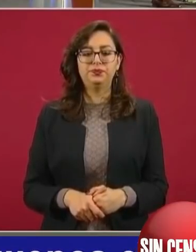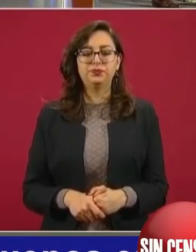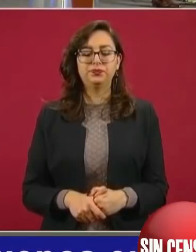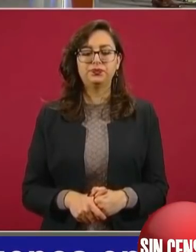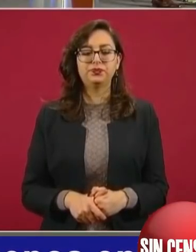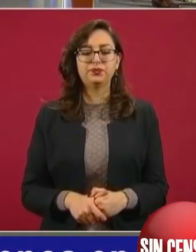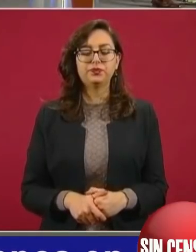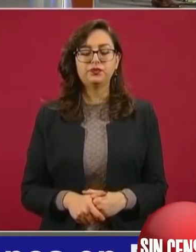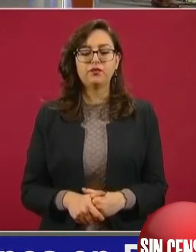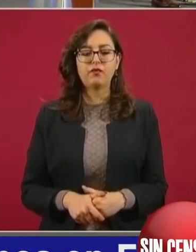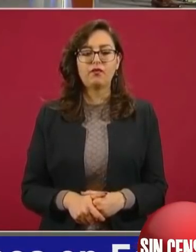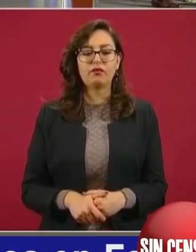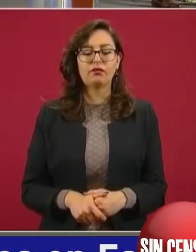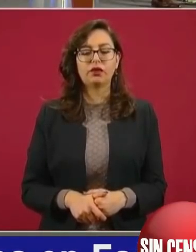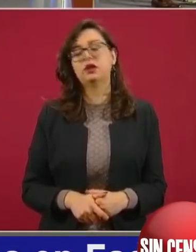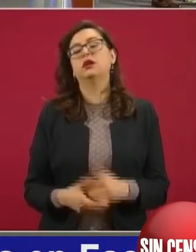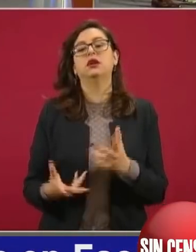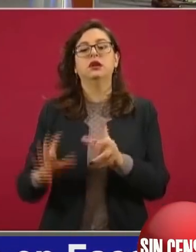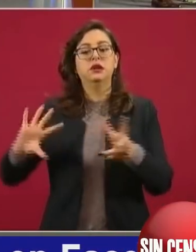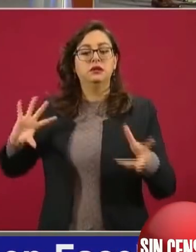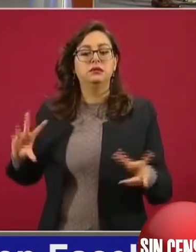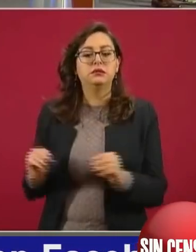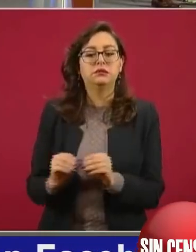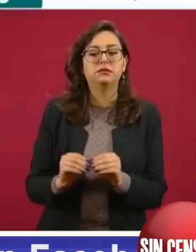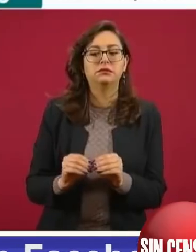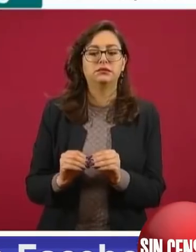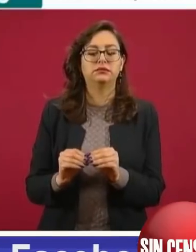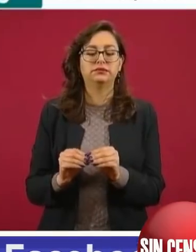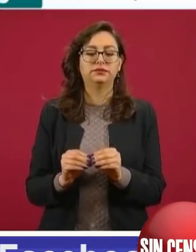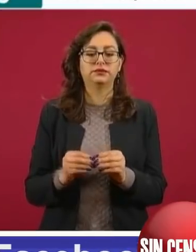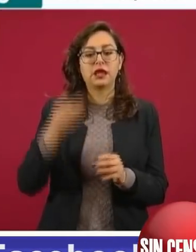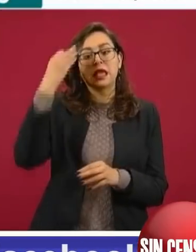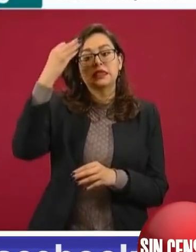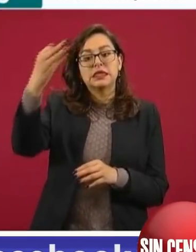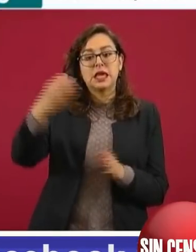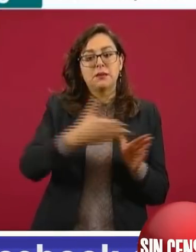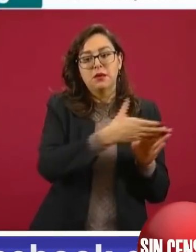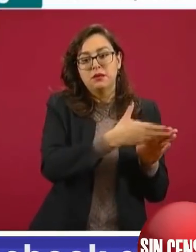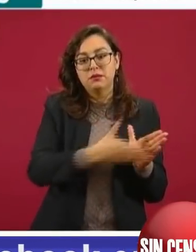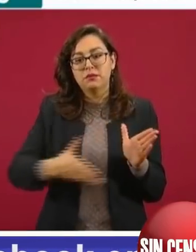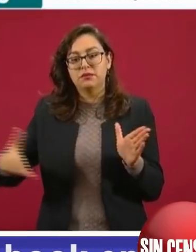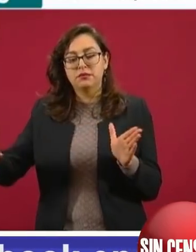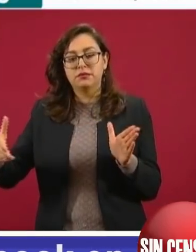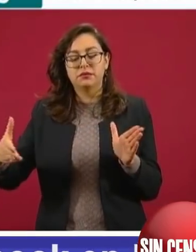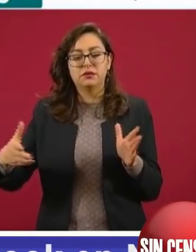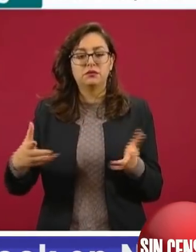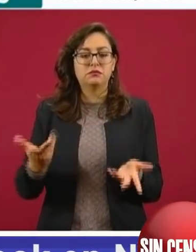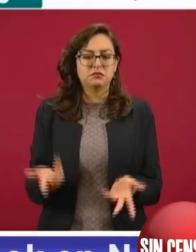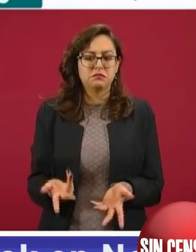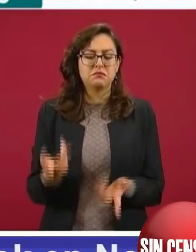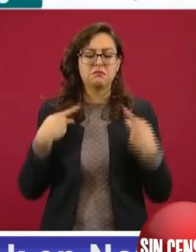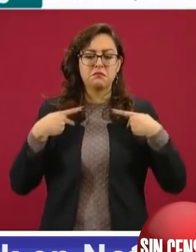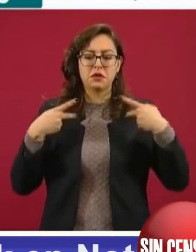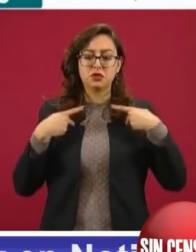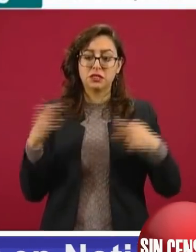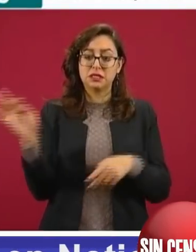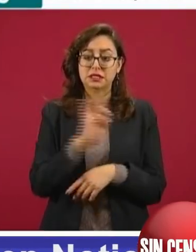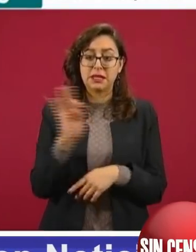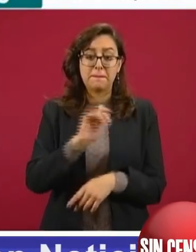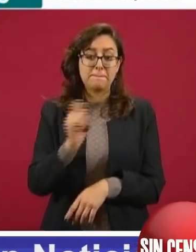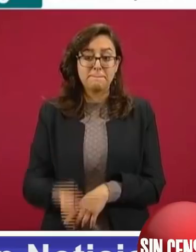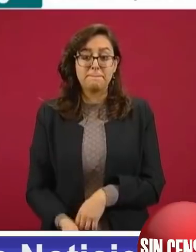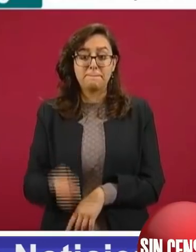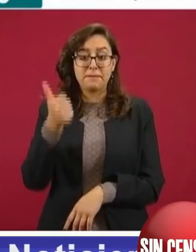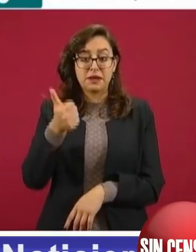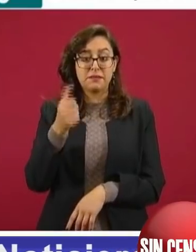estimados, donde lo que interesa aquí ver es la trayectoria en el tiempo, recordar para aquellos que es la primera vez que se exponen